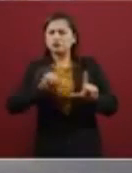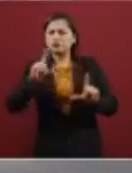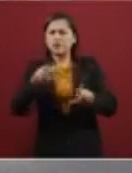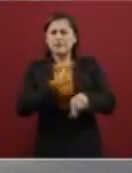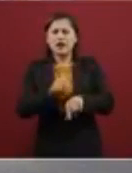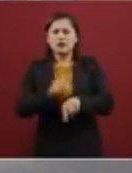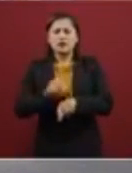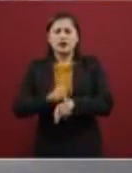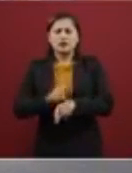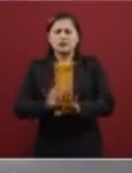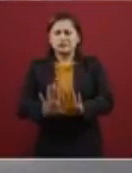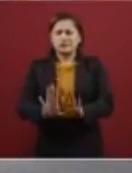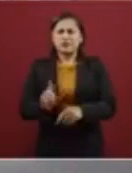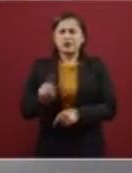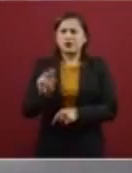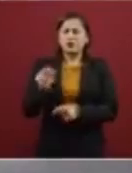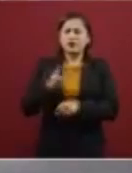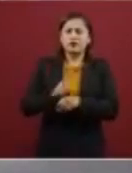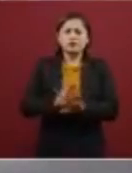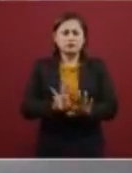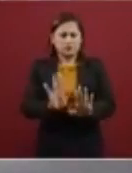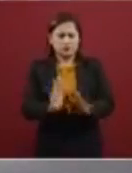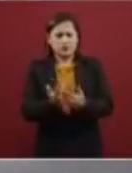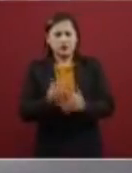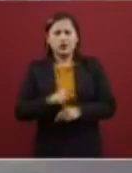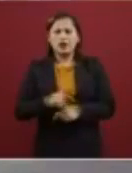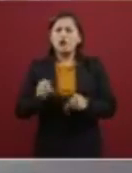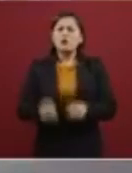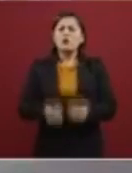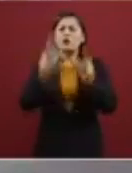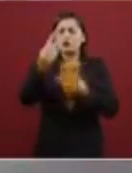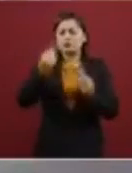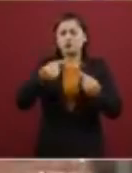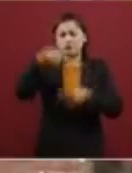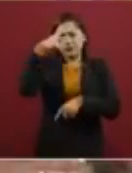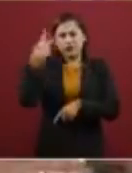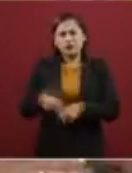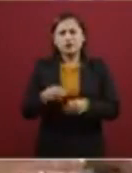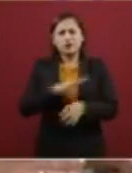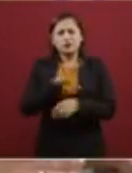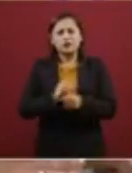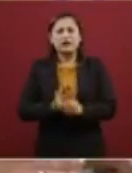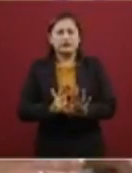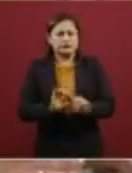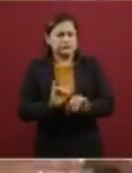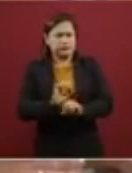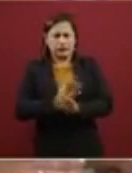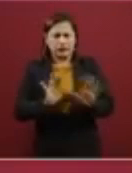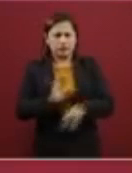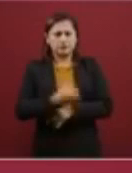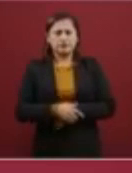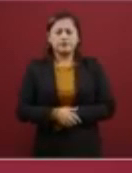Sí, pero no es cuestión de promedio diario, es cuestión de cuántos mexicanos han muerto durante los primeros 3 meses. No. Y